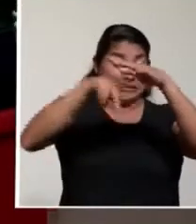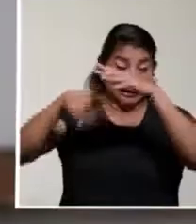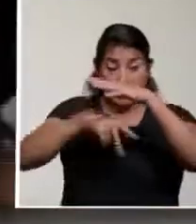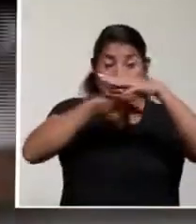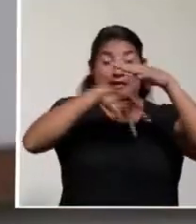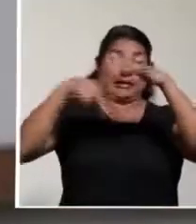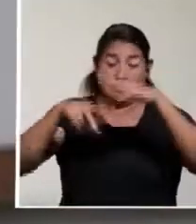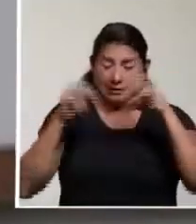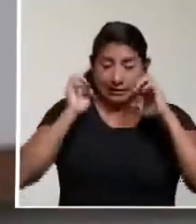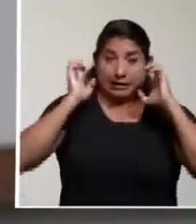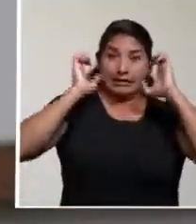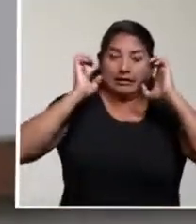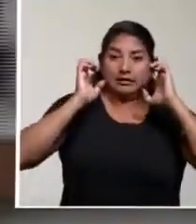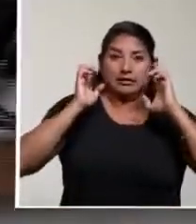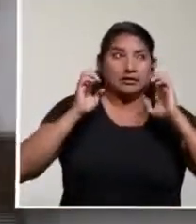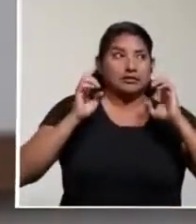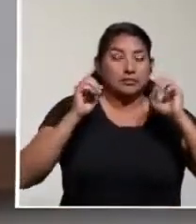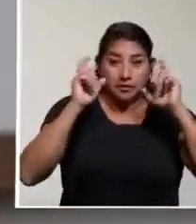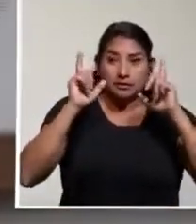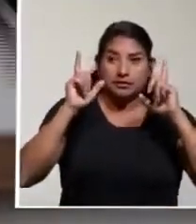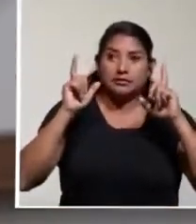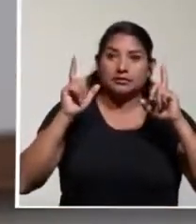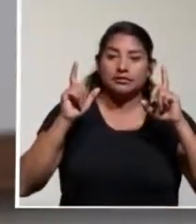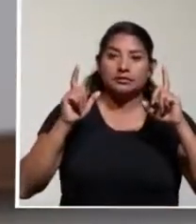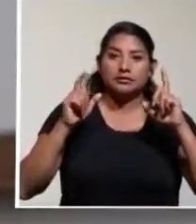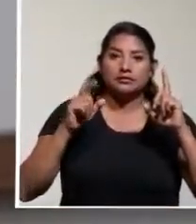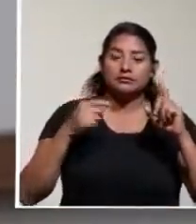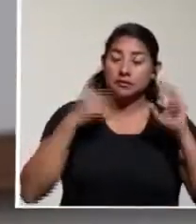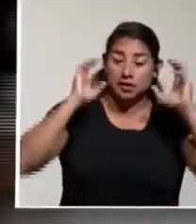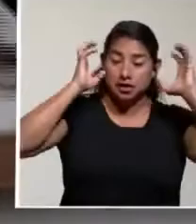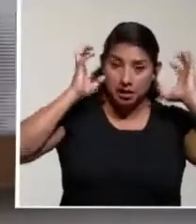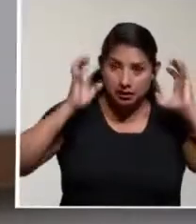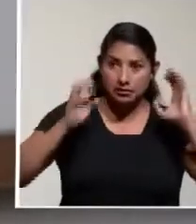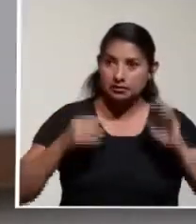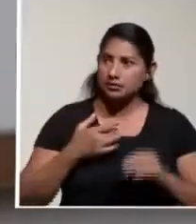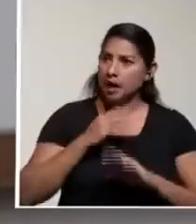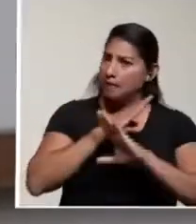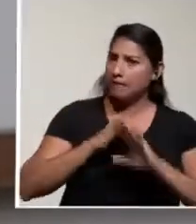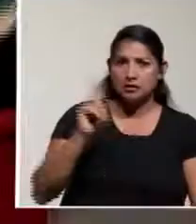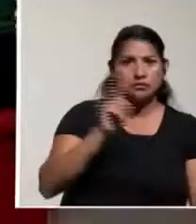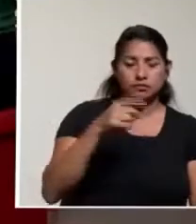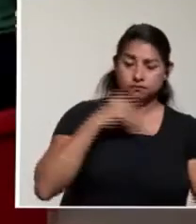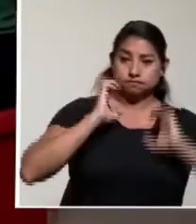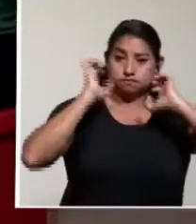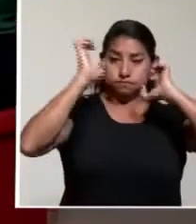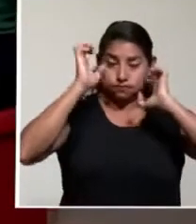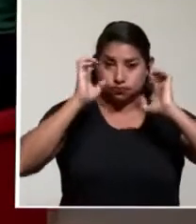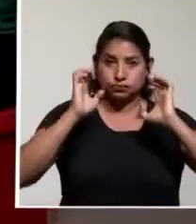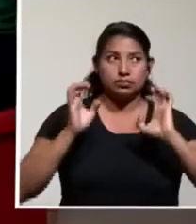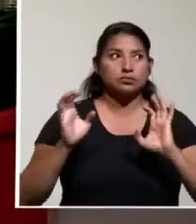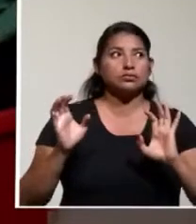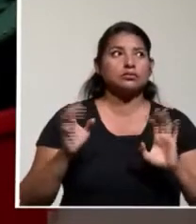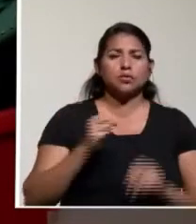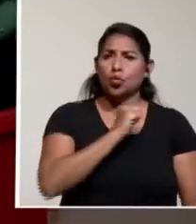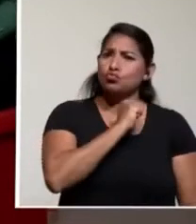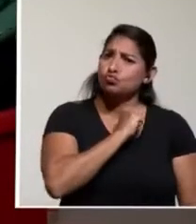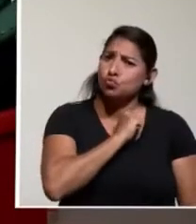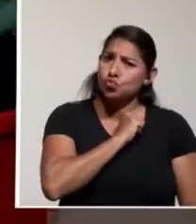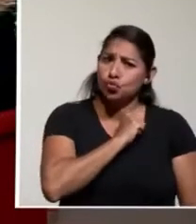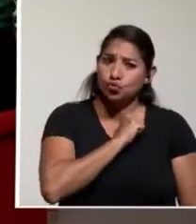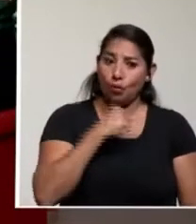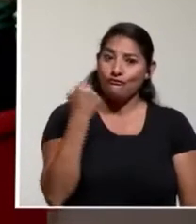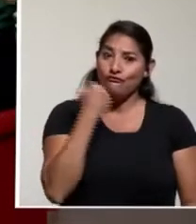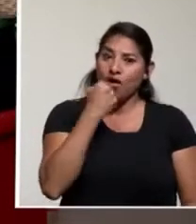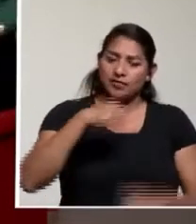Eso es como que necesito despertar muy como rápido. Que te ataranta, ¿verdad? Sí. ¿Entonces? Me puedo asustar ese ruido